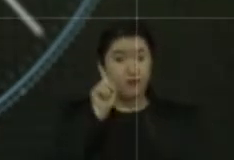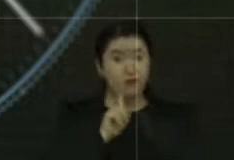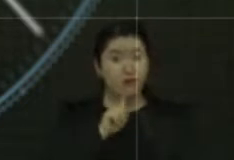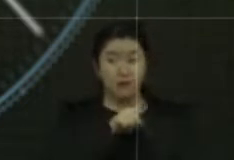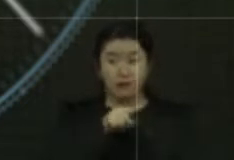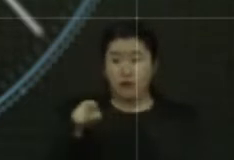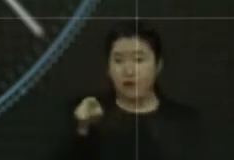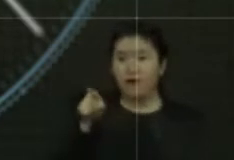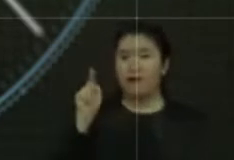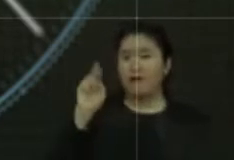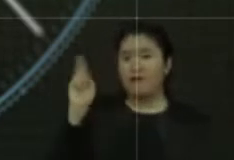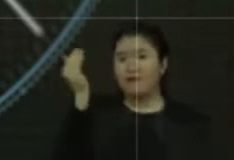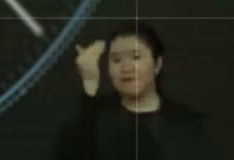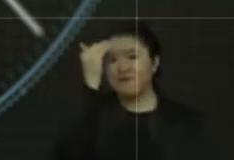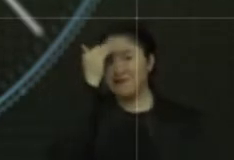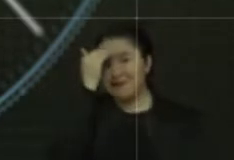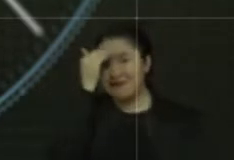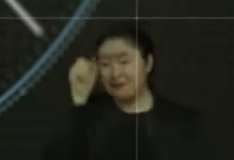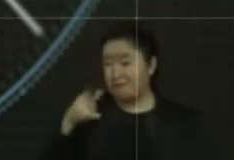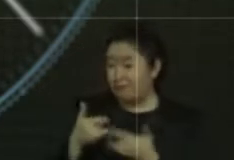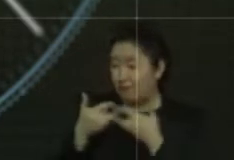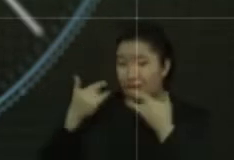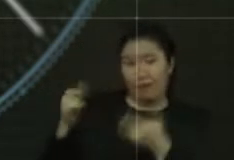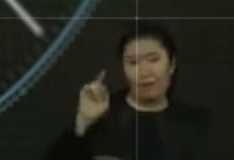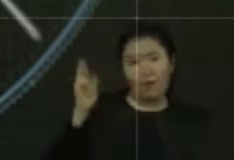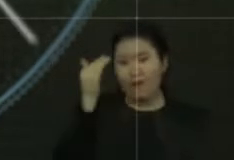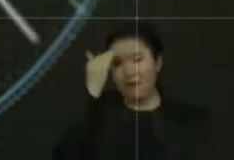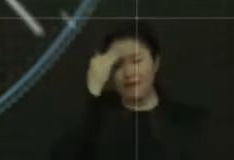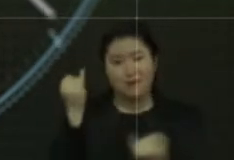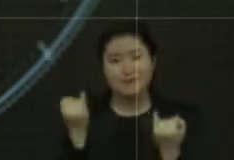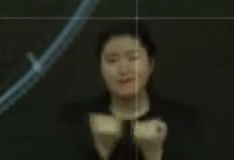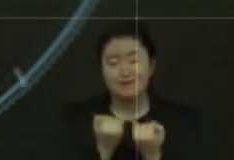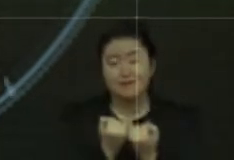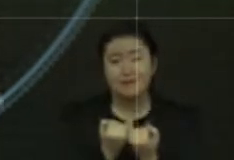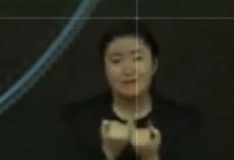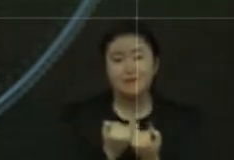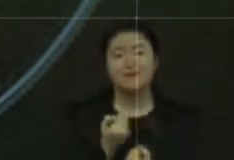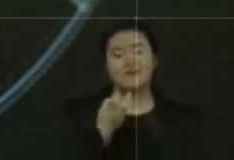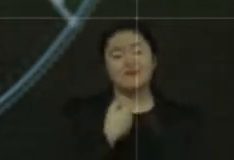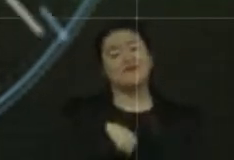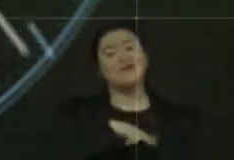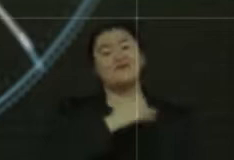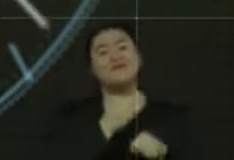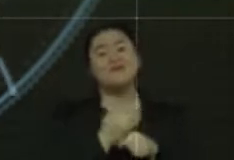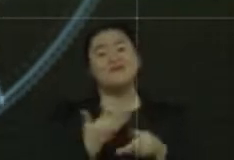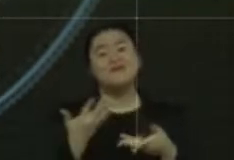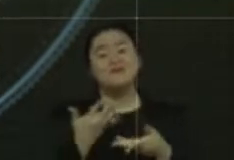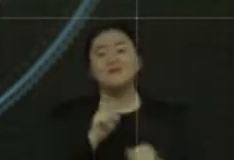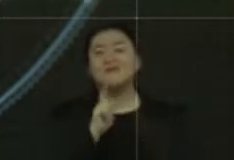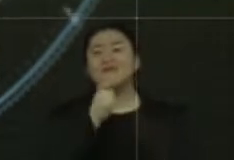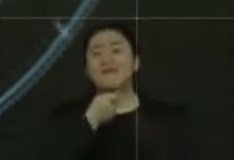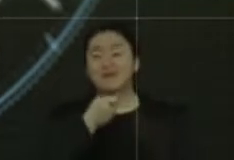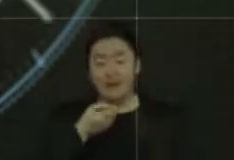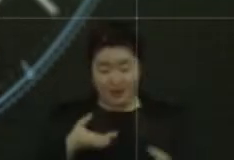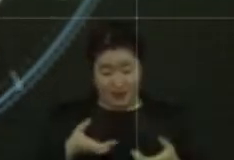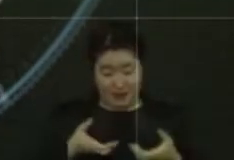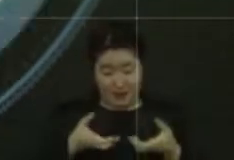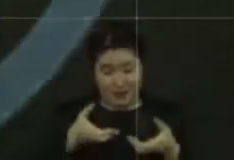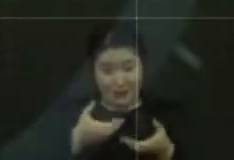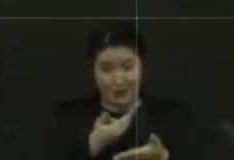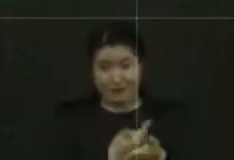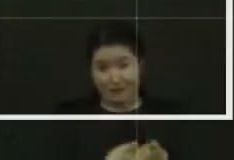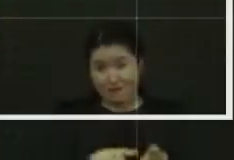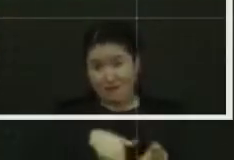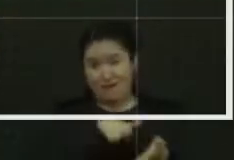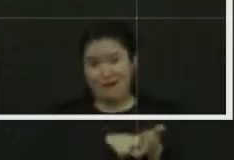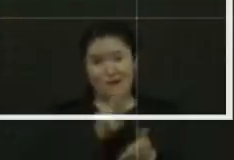ciudad. Por eso uno de los planteamientos que hicimos y que ya se está haciendo es hacer el paseo de las heroínas en el